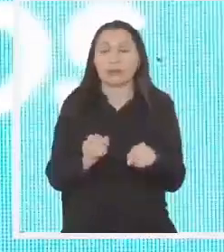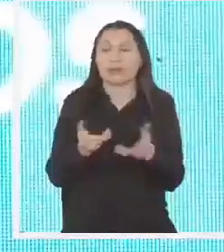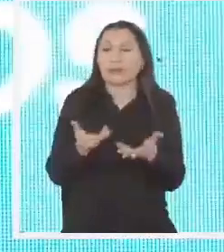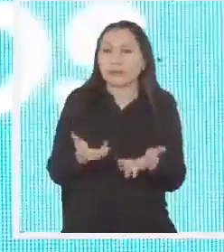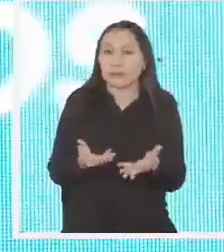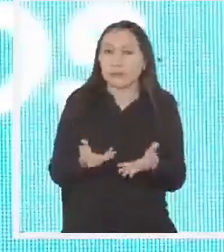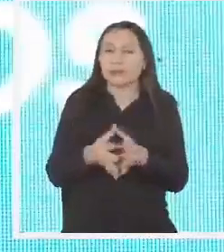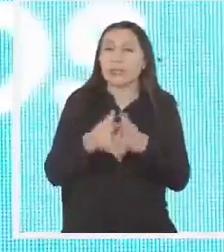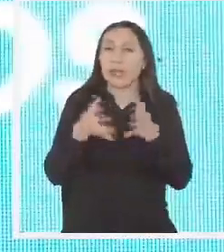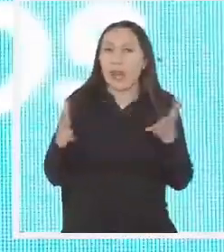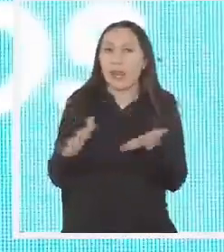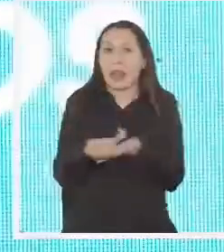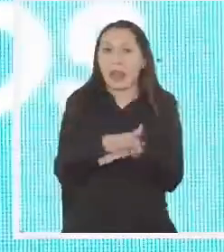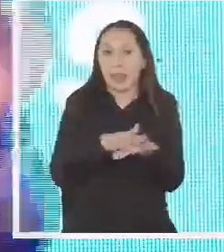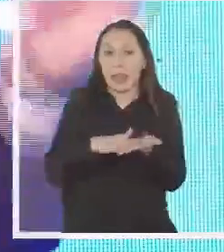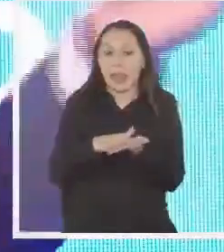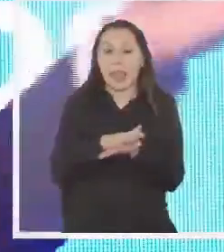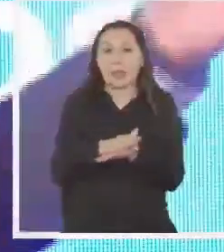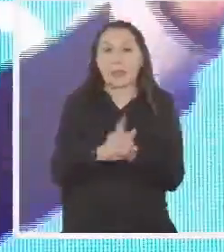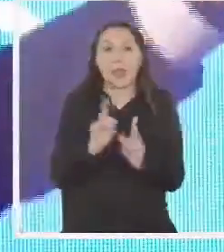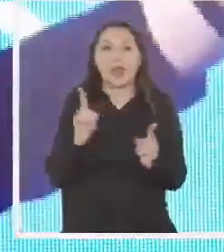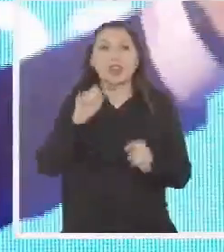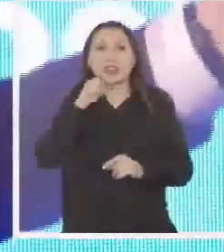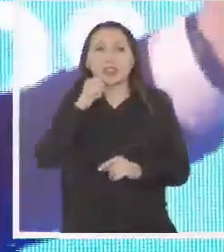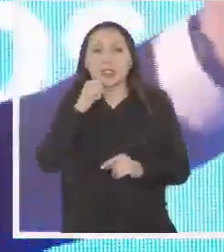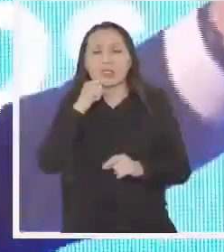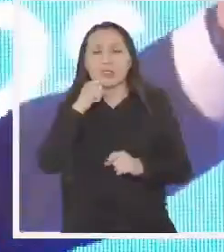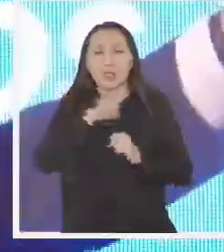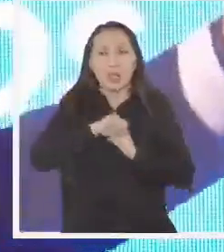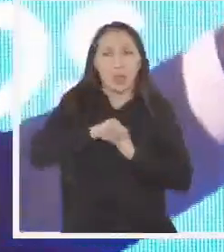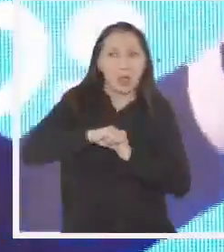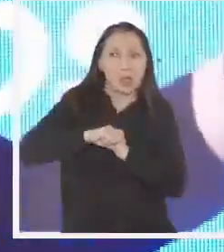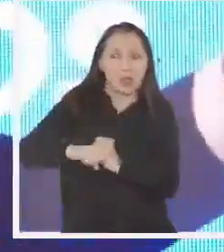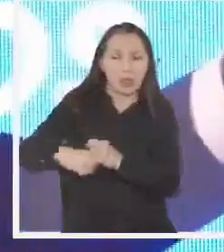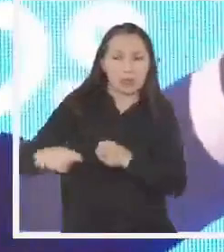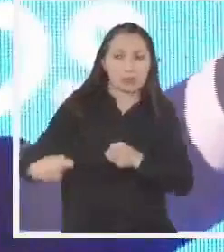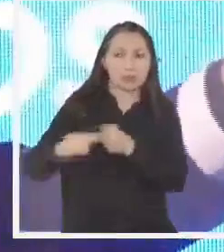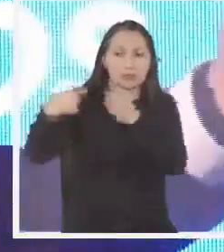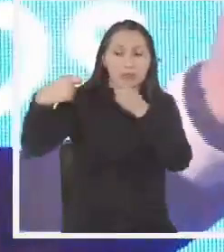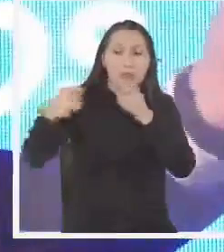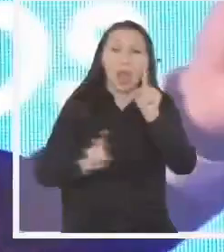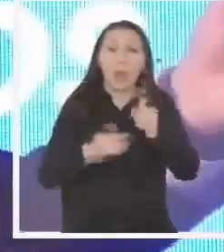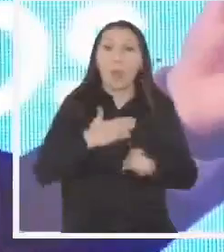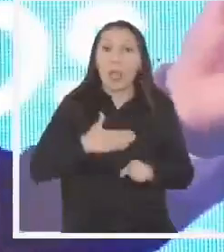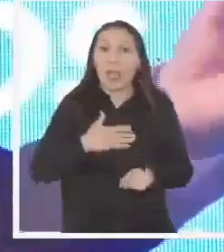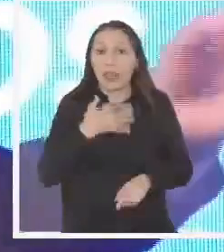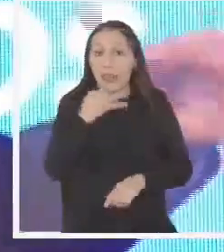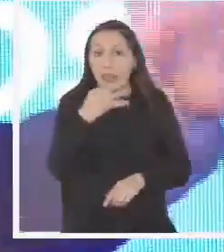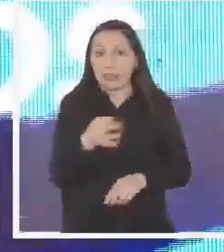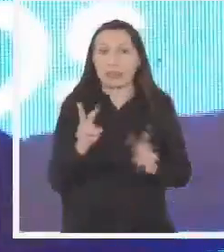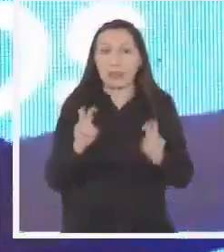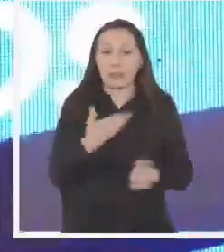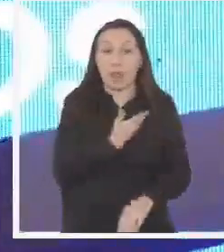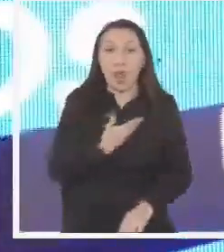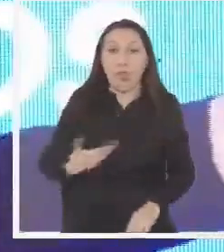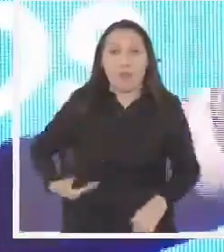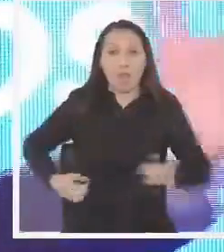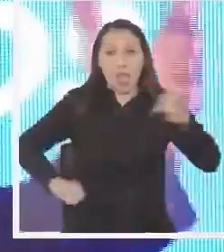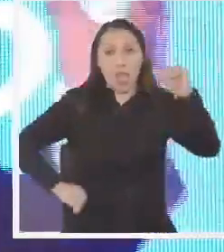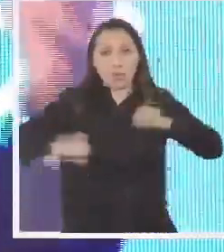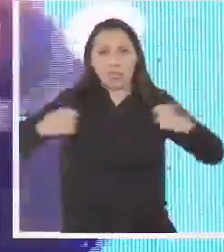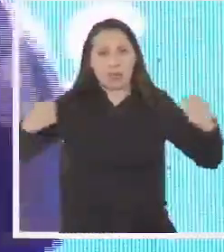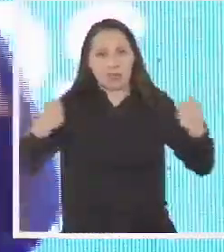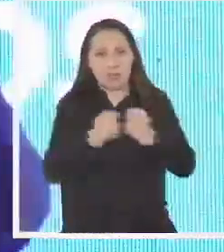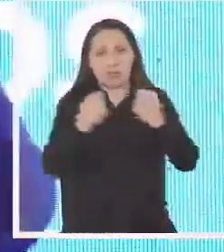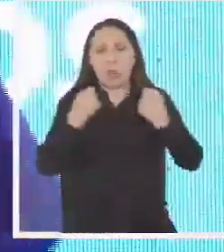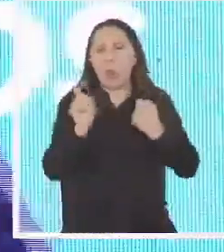es un gran ejemplo de en cómo acá no se trata de una oposición, como algunos a veces quisieran plantear, entre gobierno y empresarios,